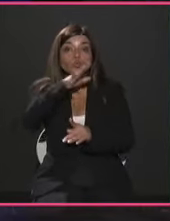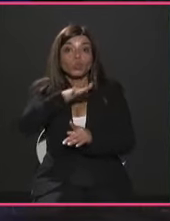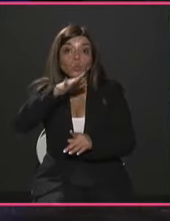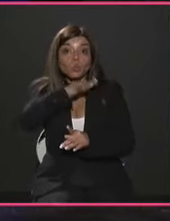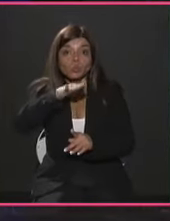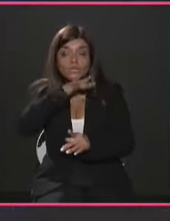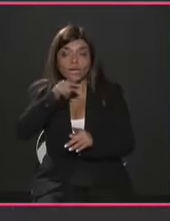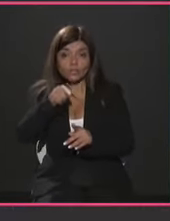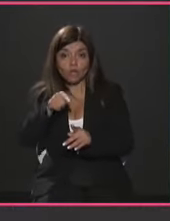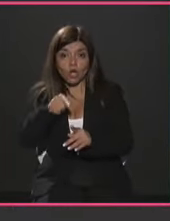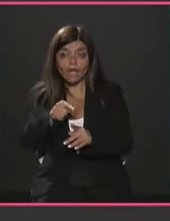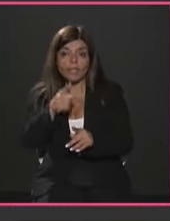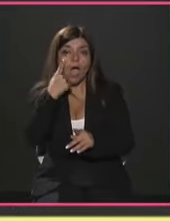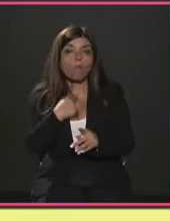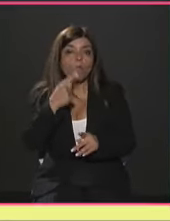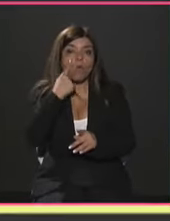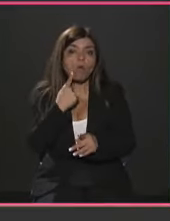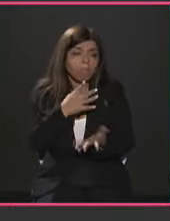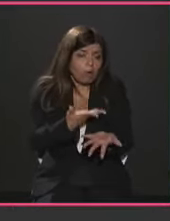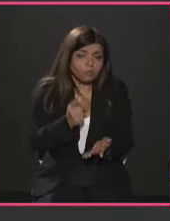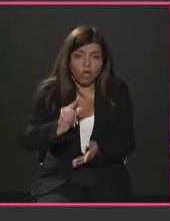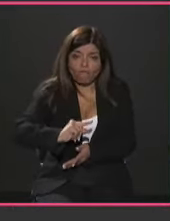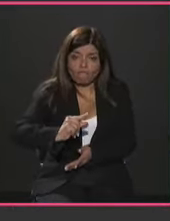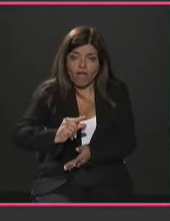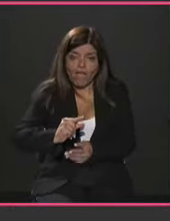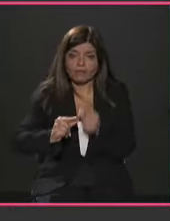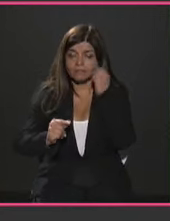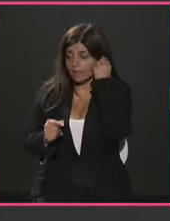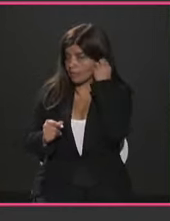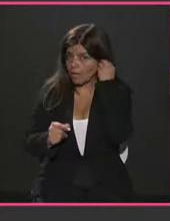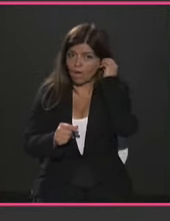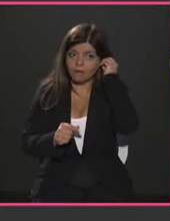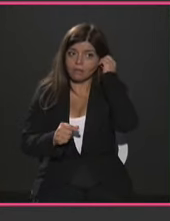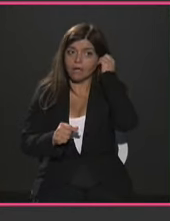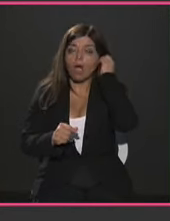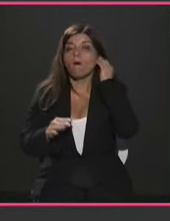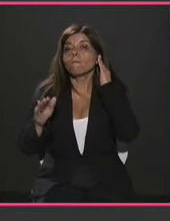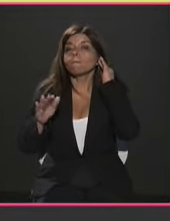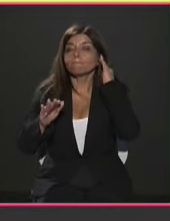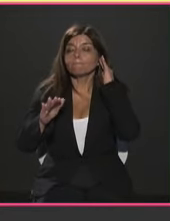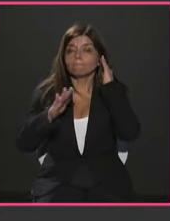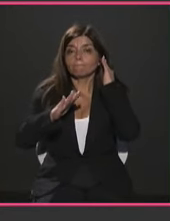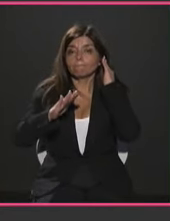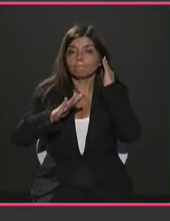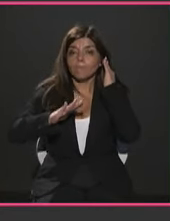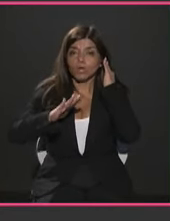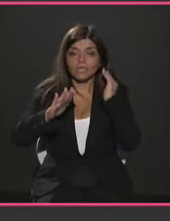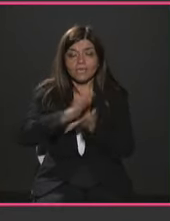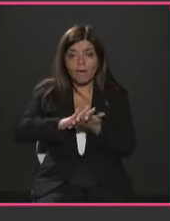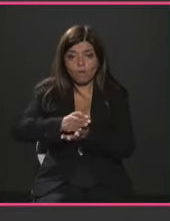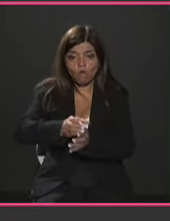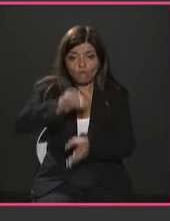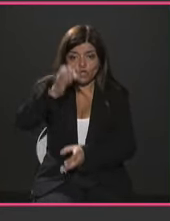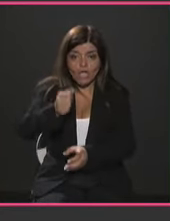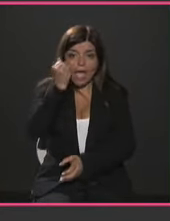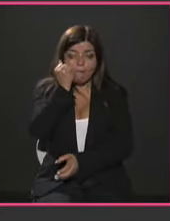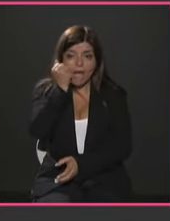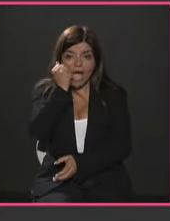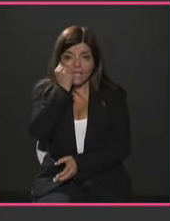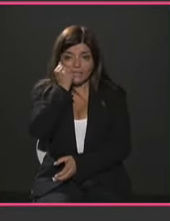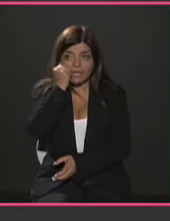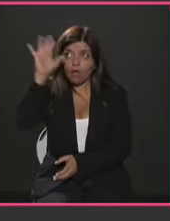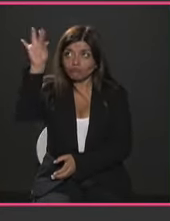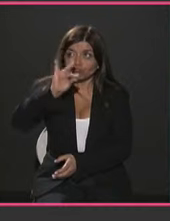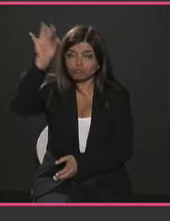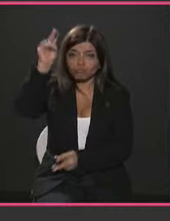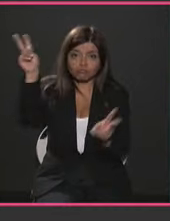estos pruebas muy baratas en pruebas de botellas plásticas utilizamos esto para tomar muestras del aire